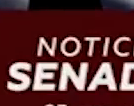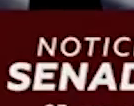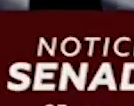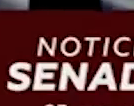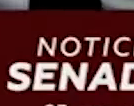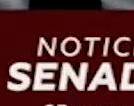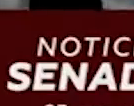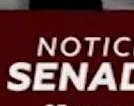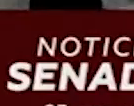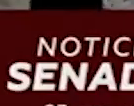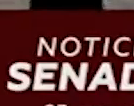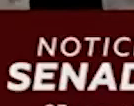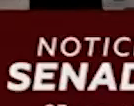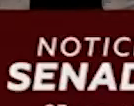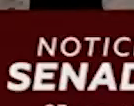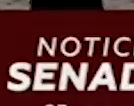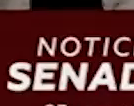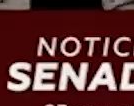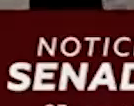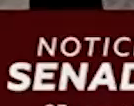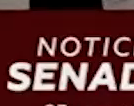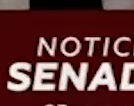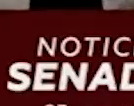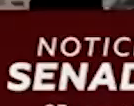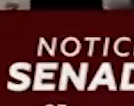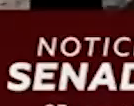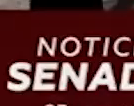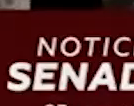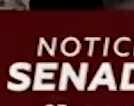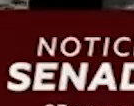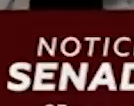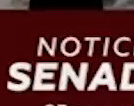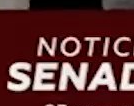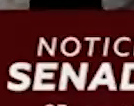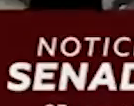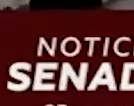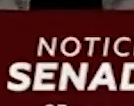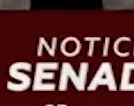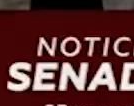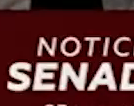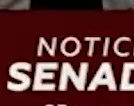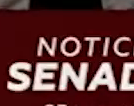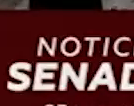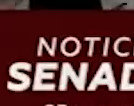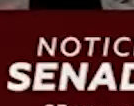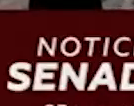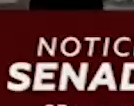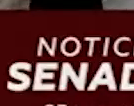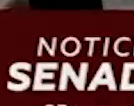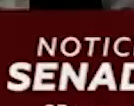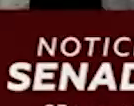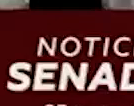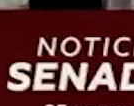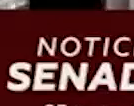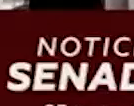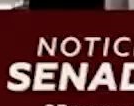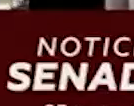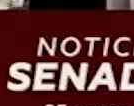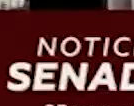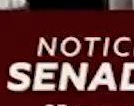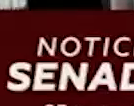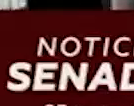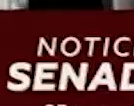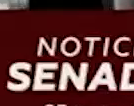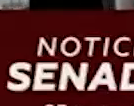país con eh la sequía y las olas de calor extremo en Monterrey por ejemplo se vivió